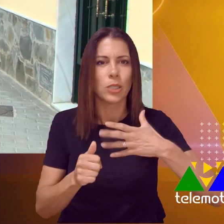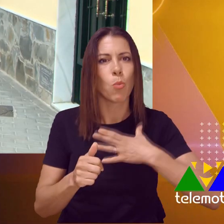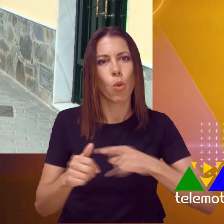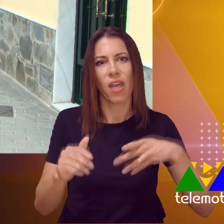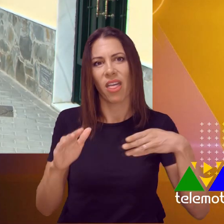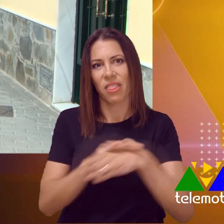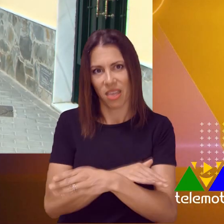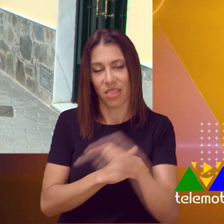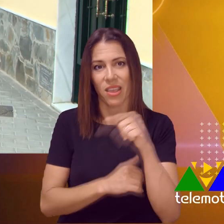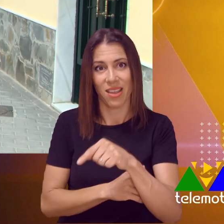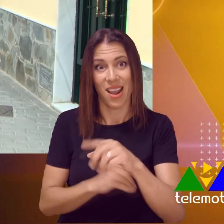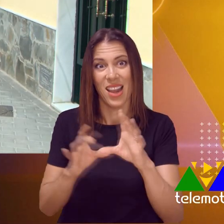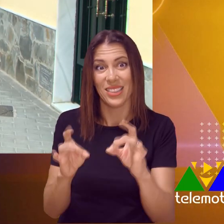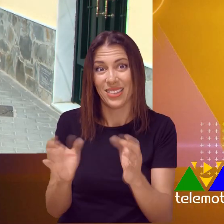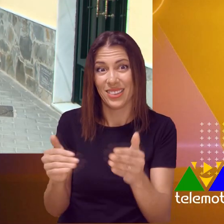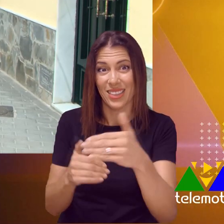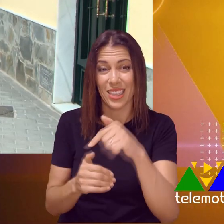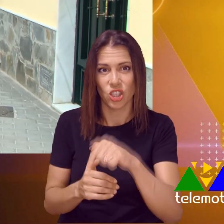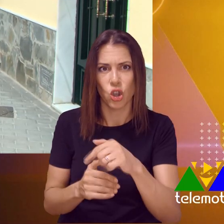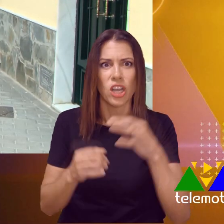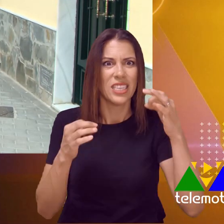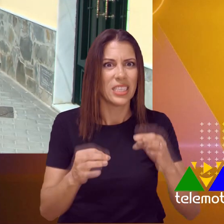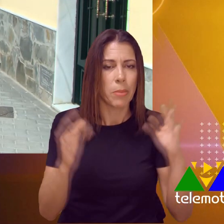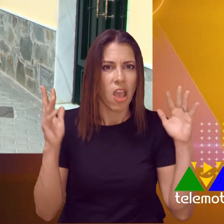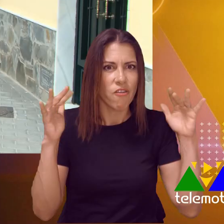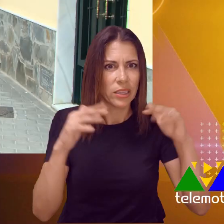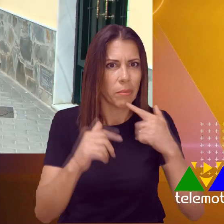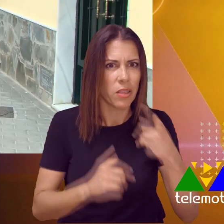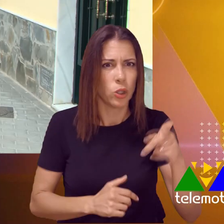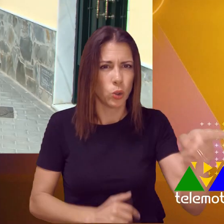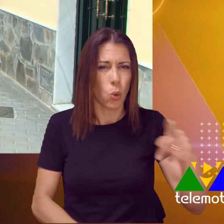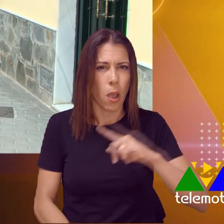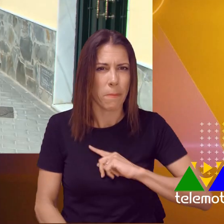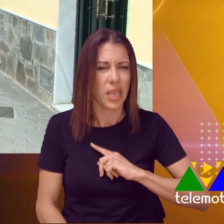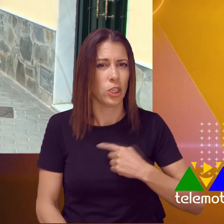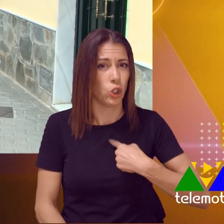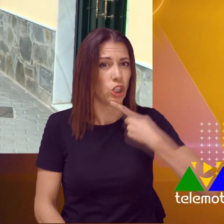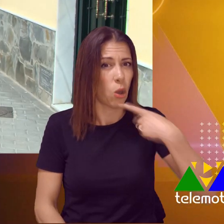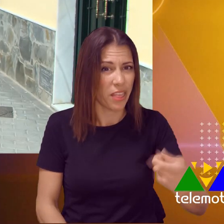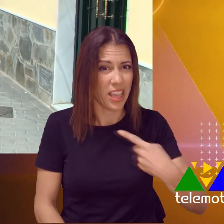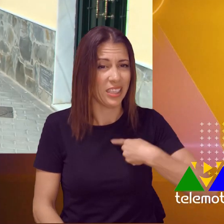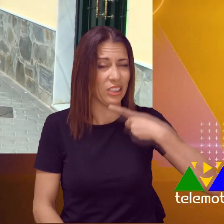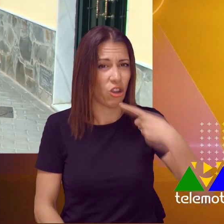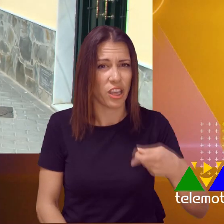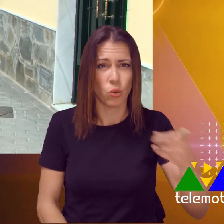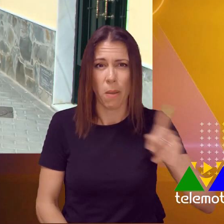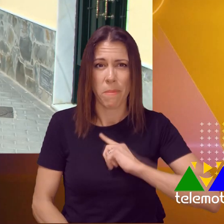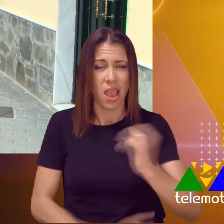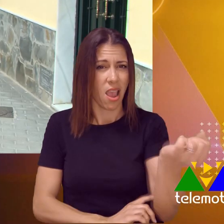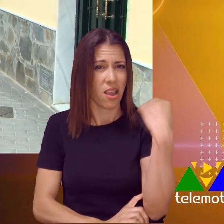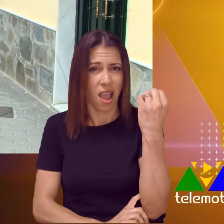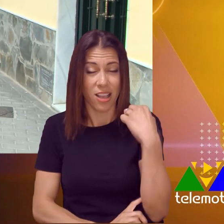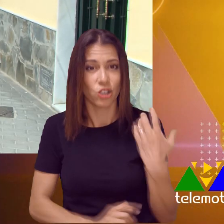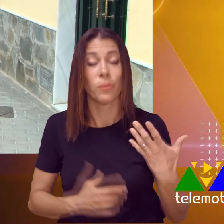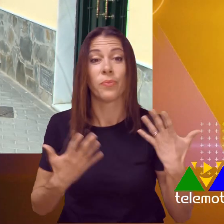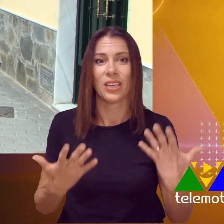tesoro. Y siempre estuvo apareciéndole el fantasma que él, diciéndole, te lo dije, no me ha hecho